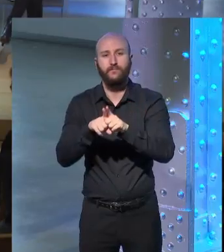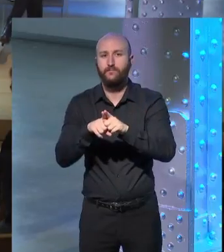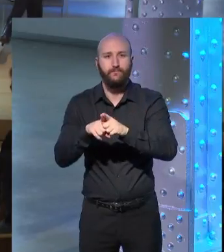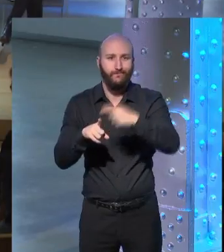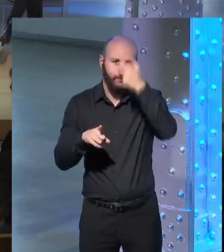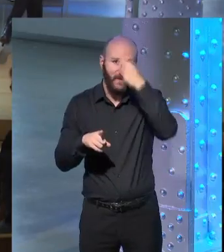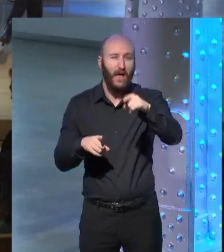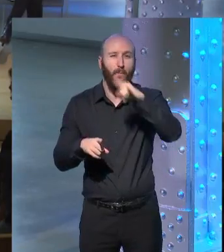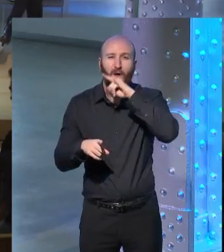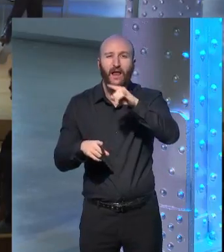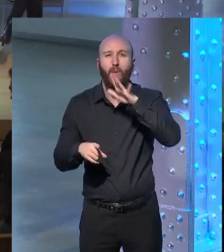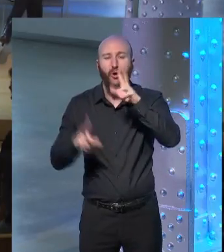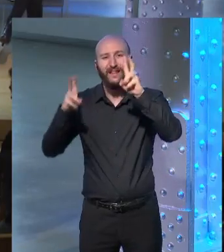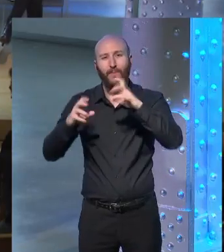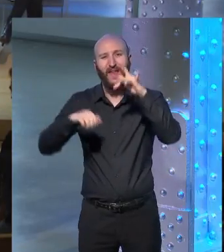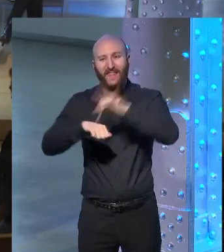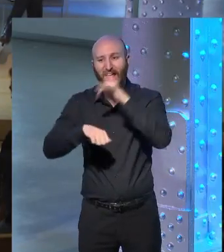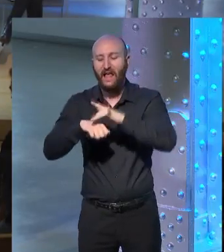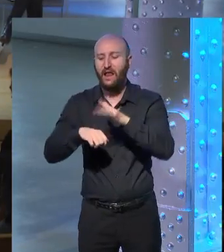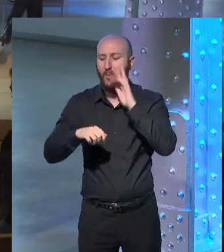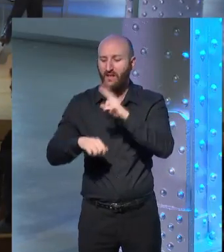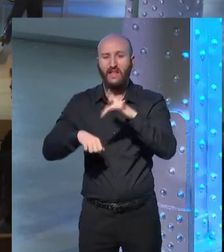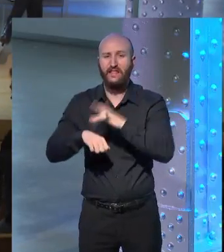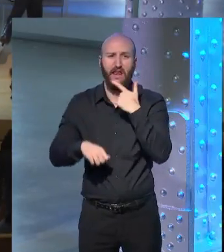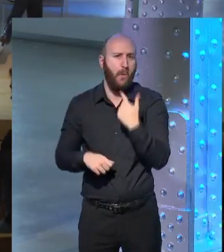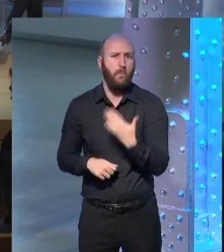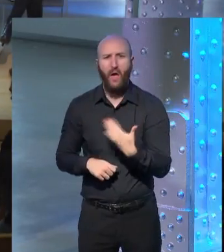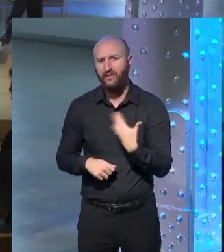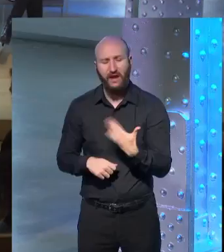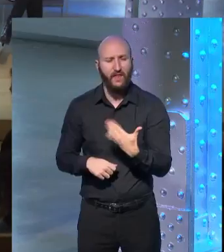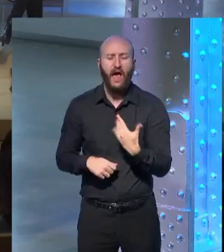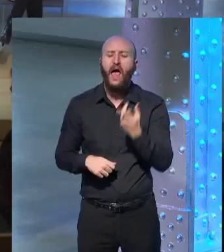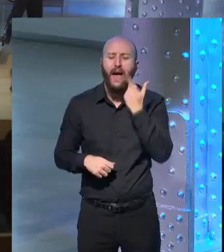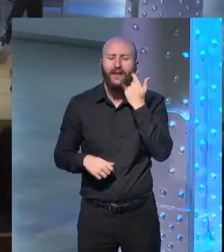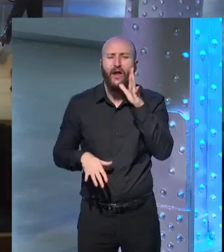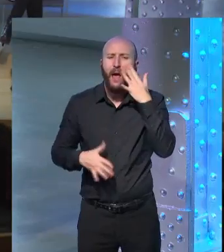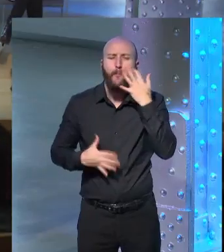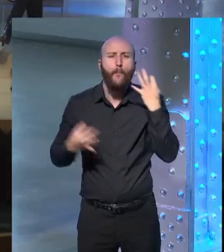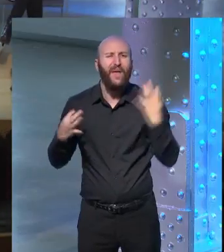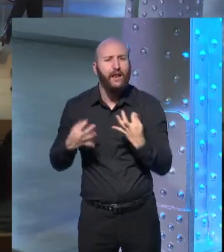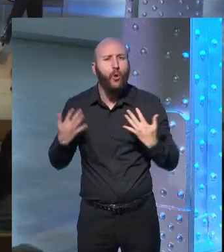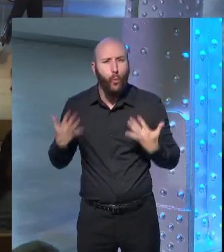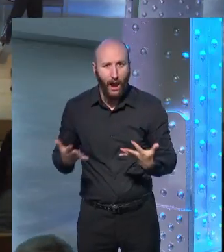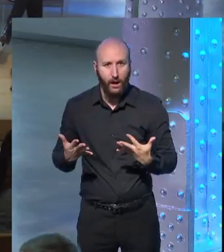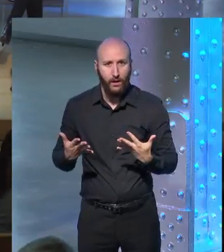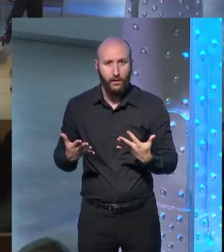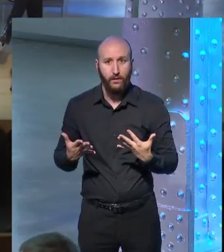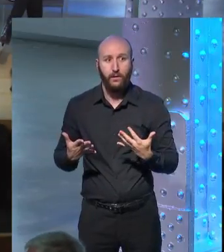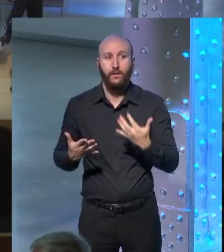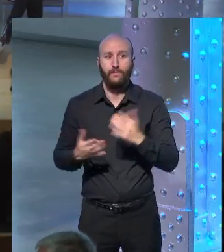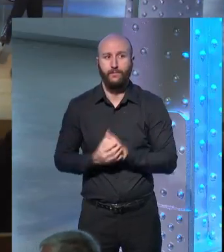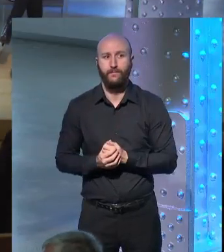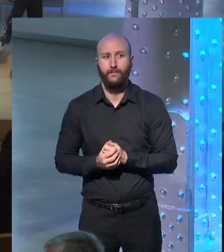erróneo de lo que es el mundo virtual. Como es virtual no pasa nada. No, vamos a conocer qué peligros hay, como decía Sun